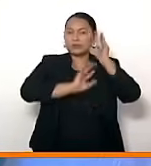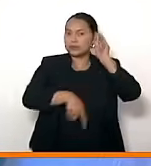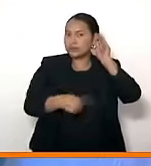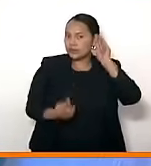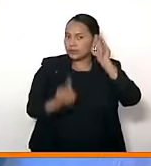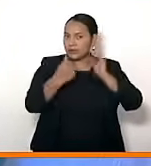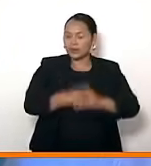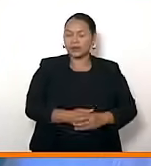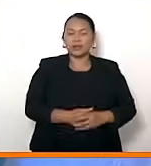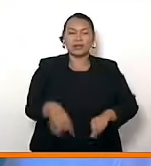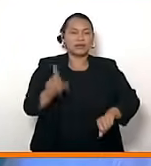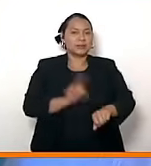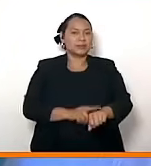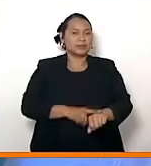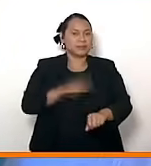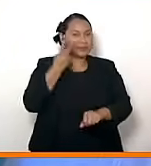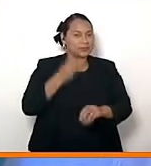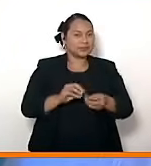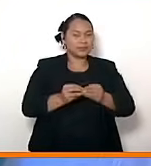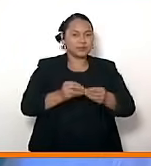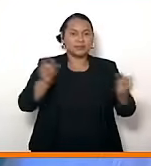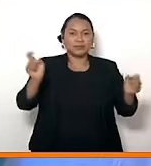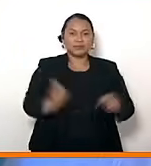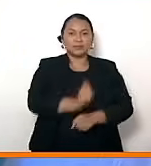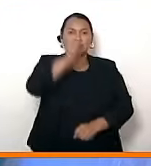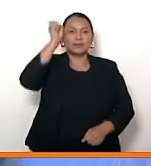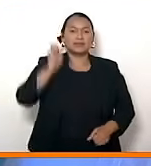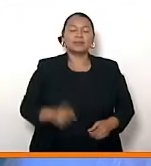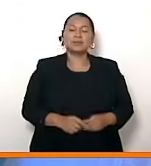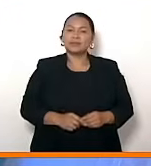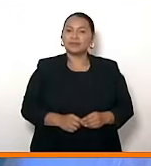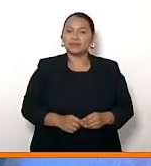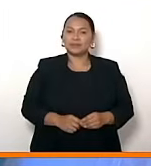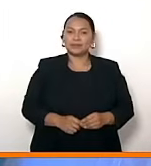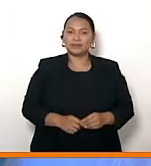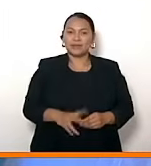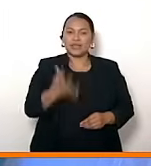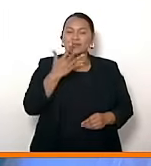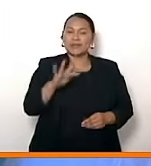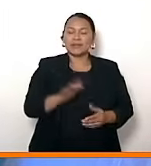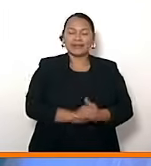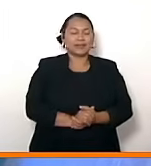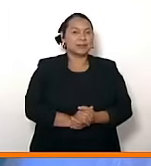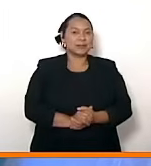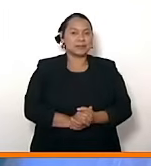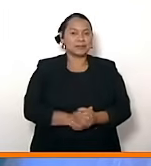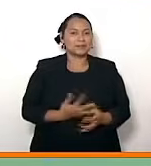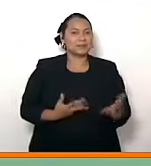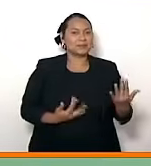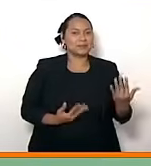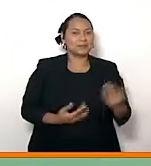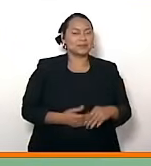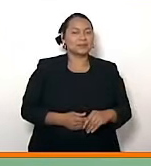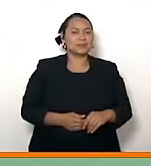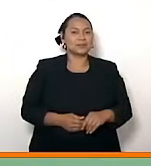para más 1, vamos a conocer ese número afortunado. Suerte porque este número es,